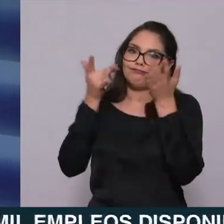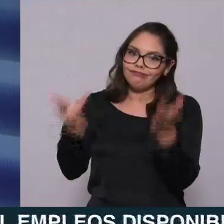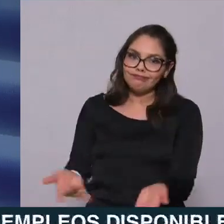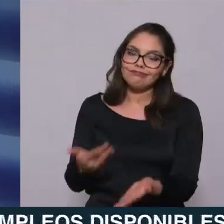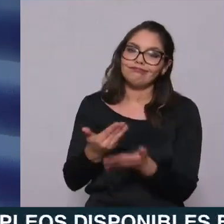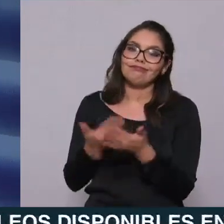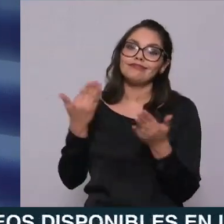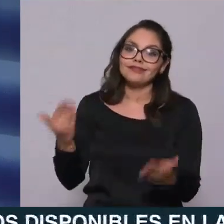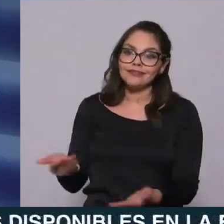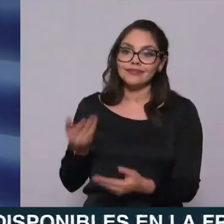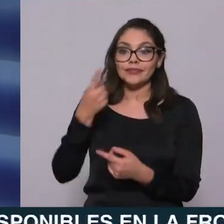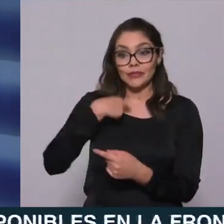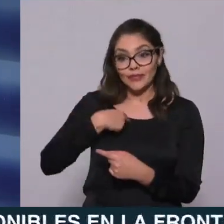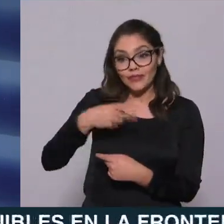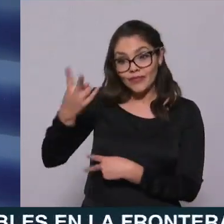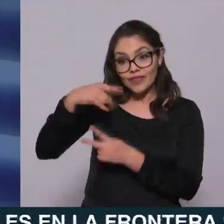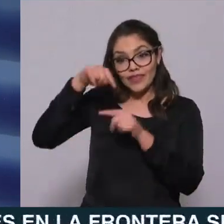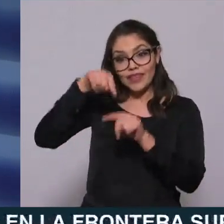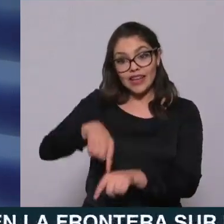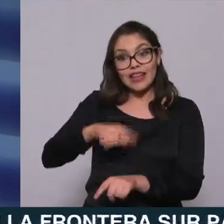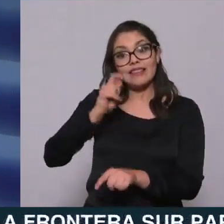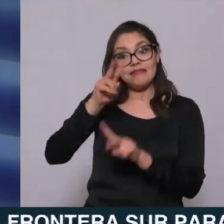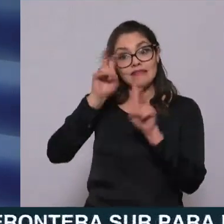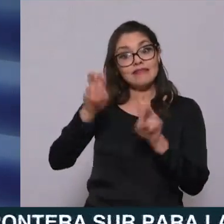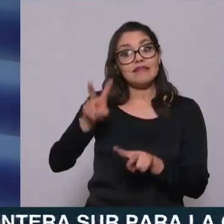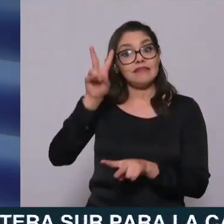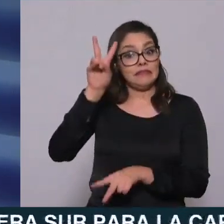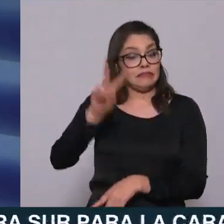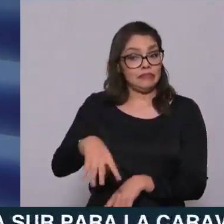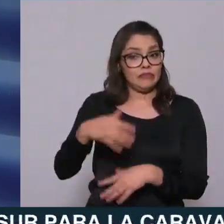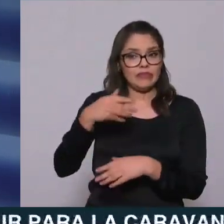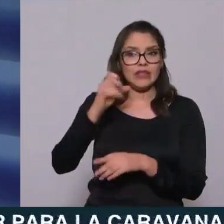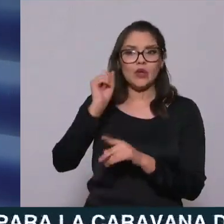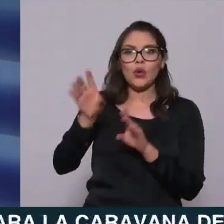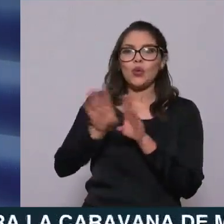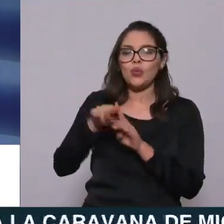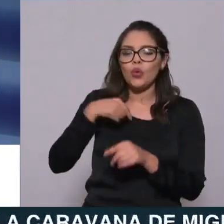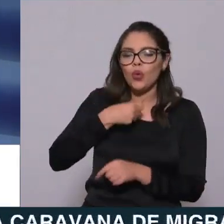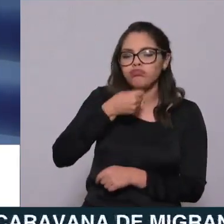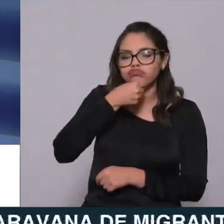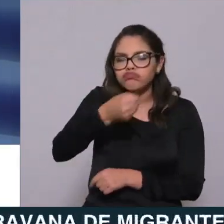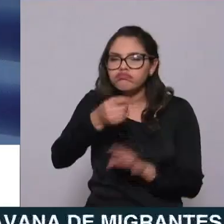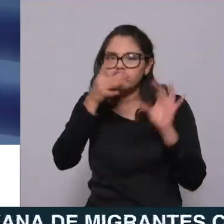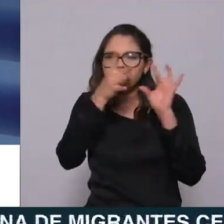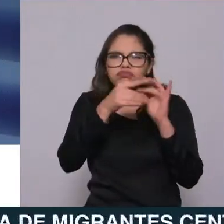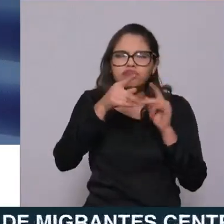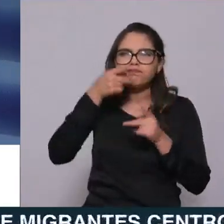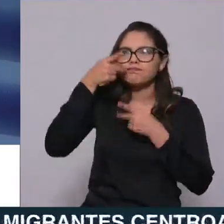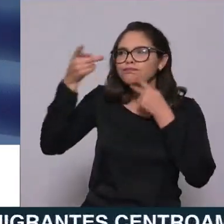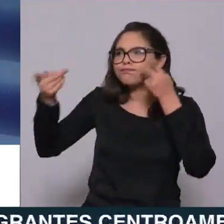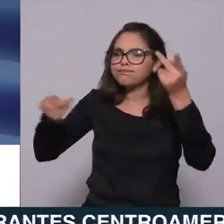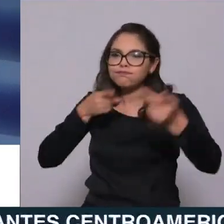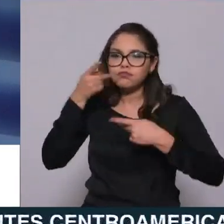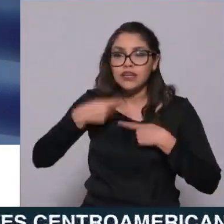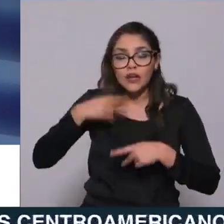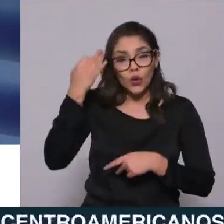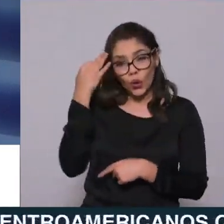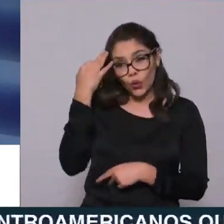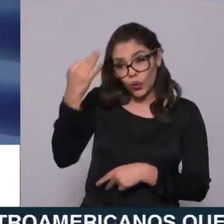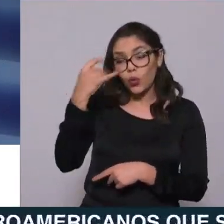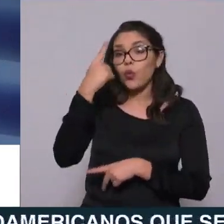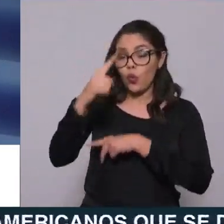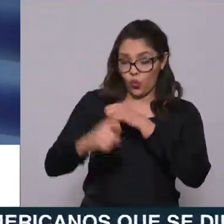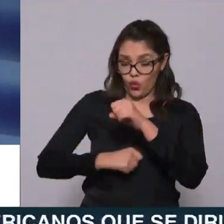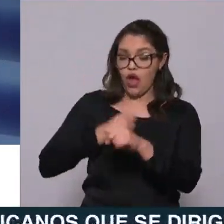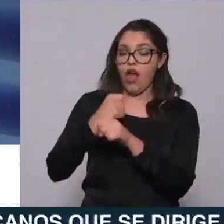de este tema que está ocurriendo. Que este es un reportaje, esta historia que les vengo a platicar es un reportaje que tardó un año en